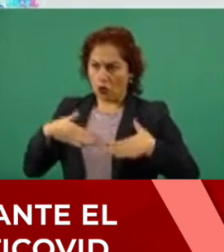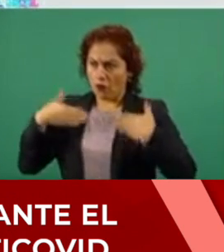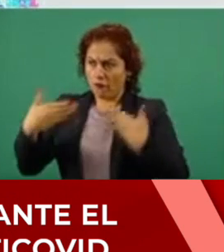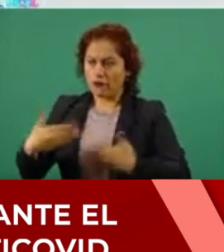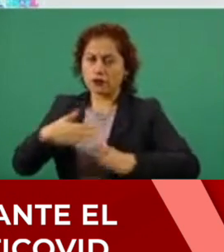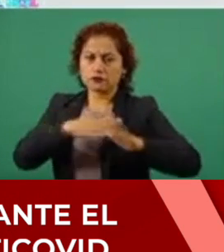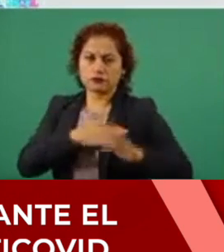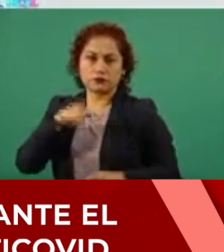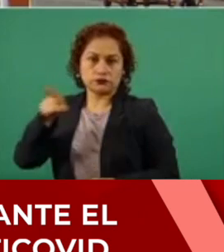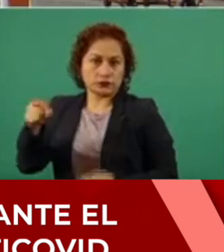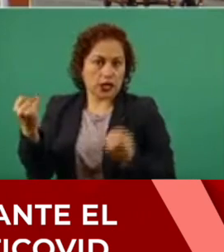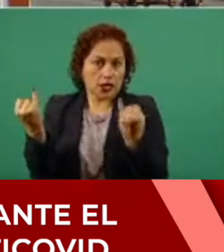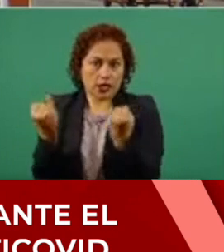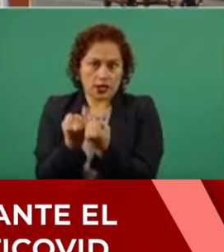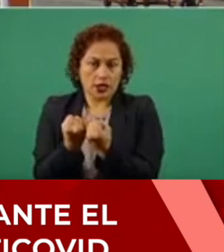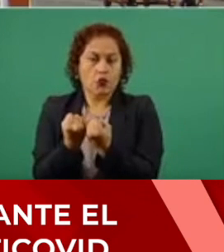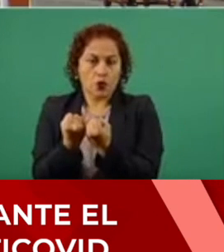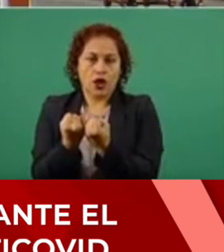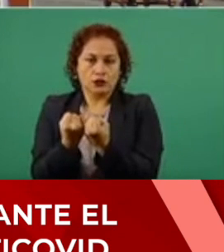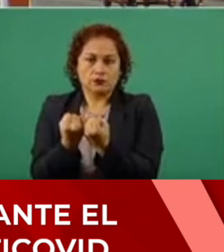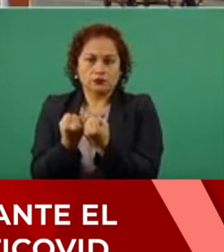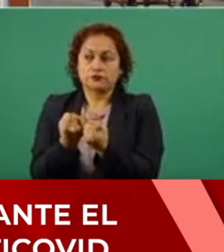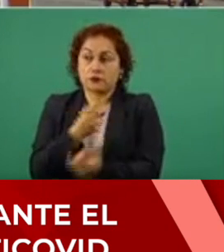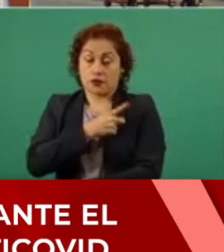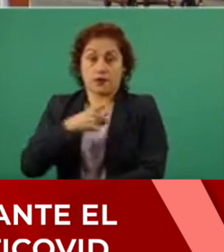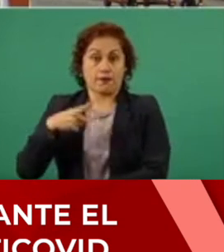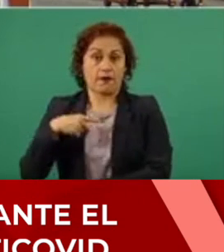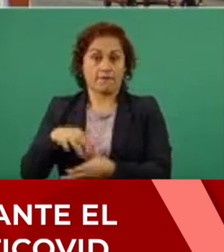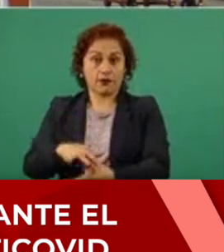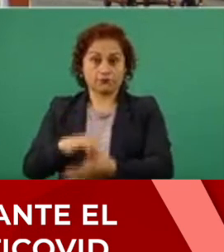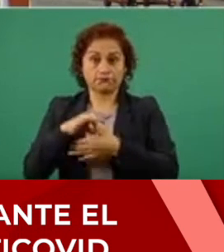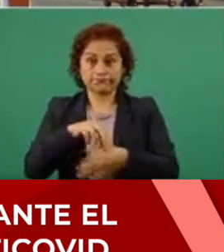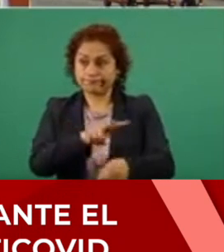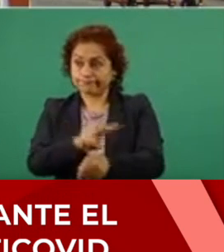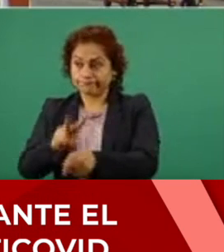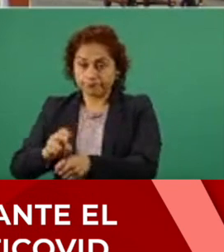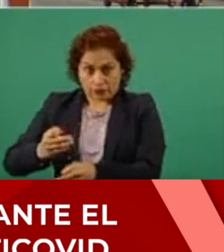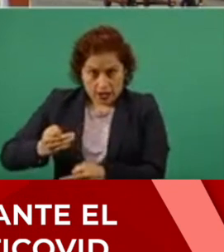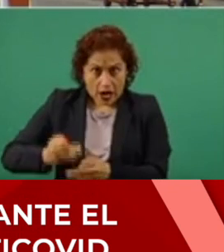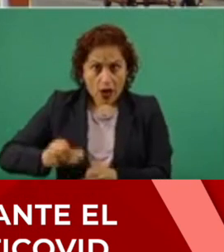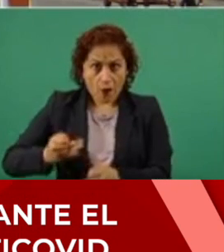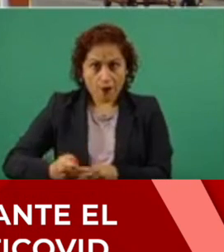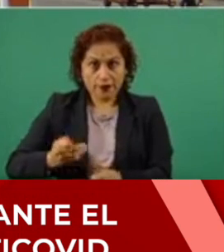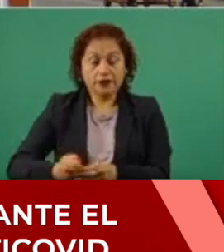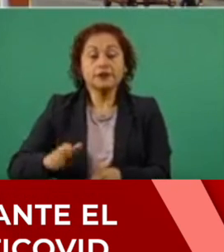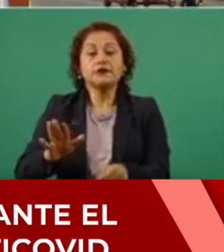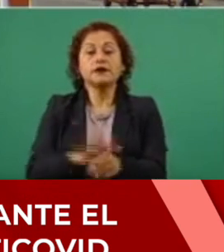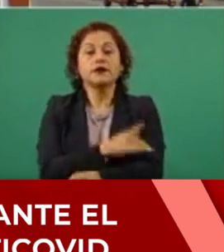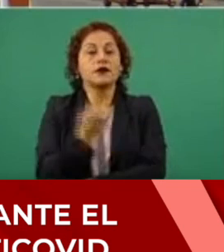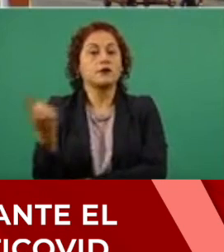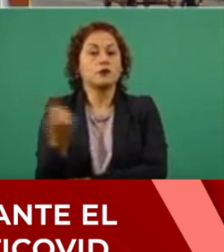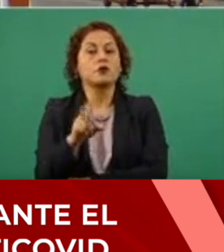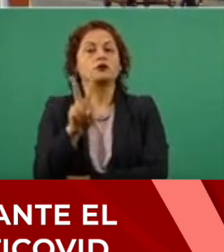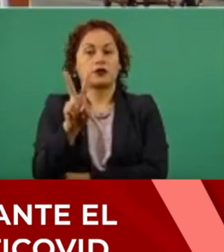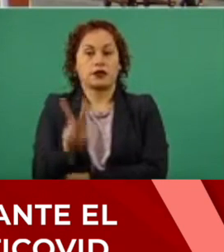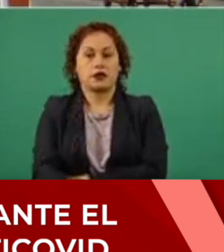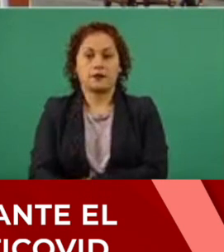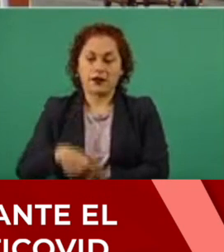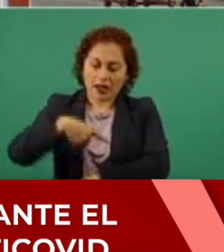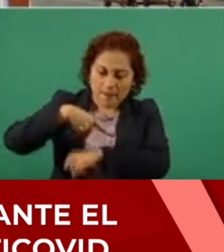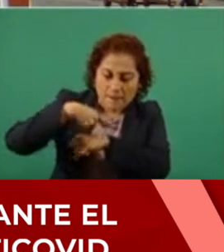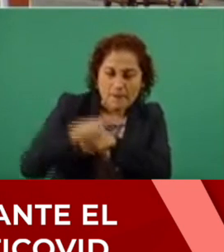postulan se traduzca en ellos en este momento porque el mayor riesgo a la seguridad la verdad hoy